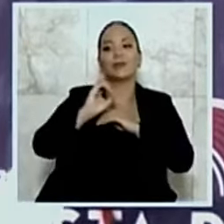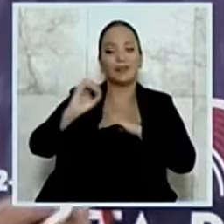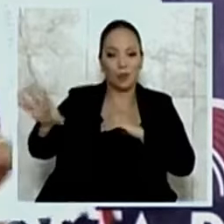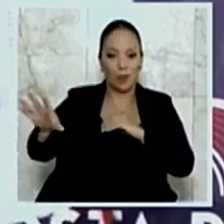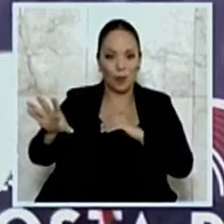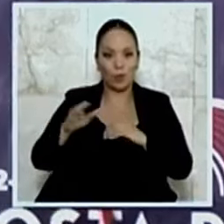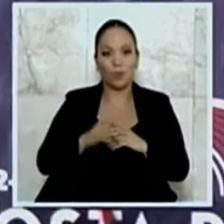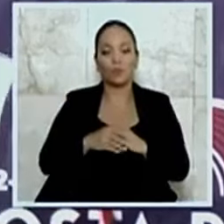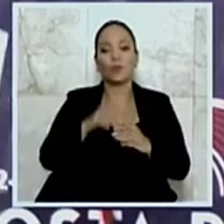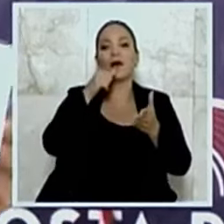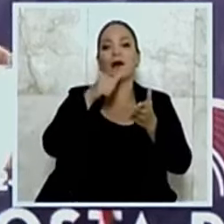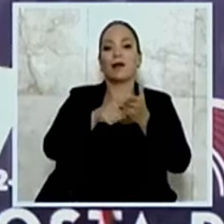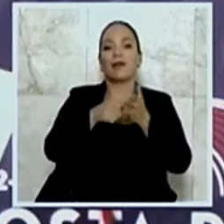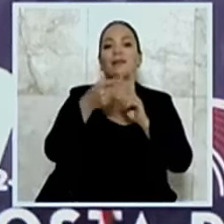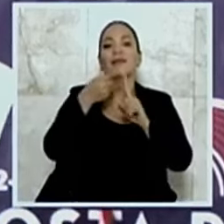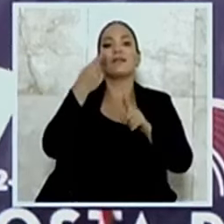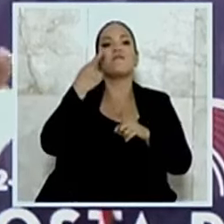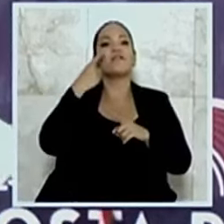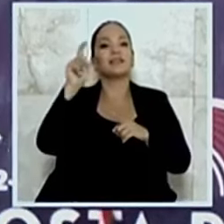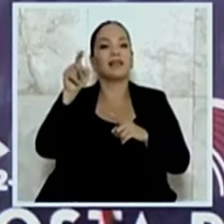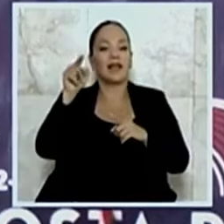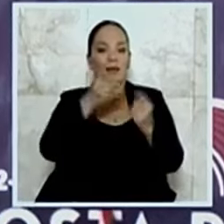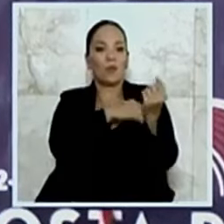Investiga hasta que logra determinar,